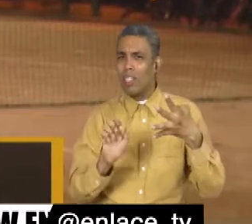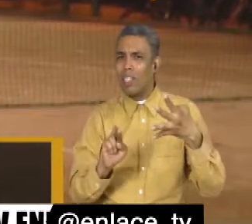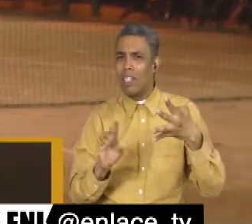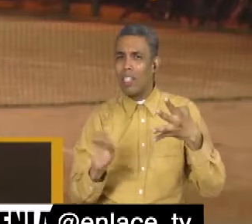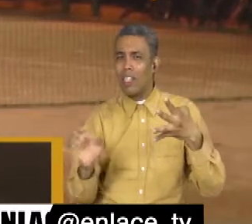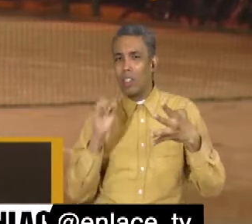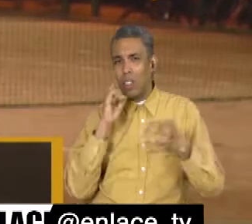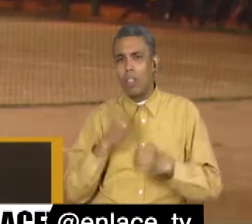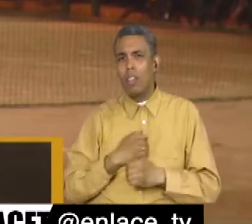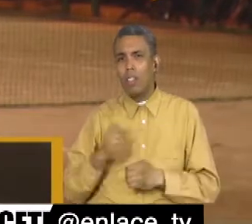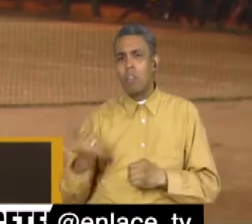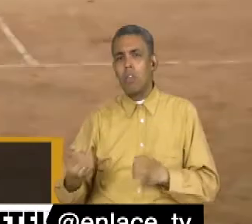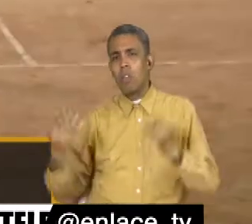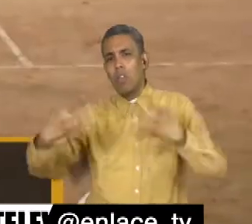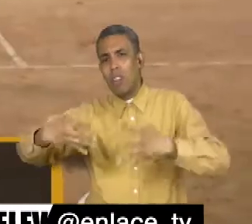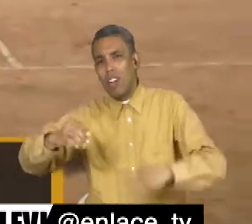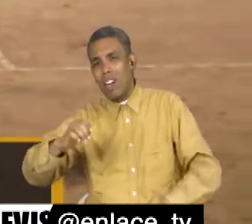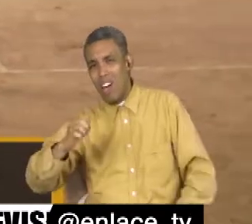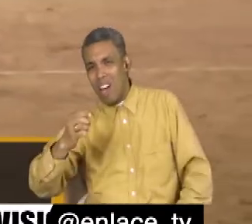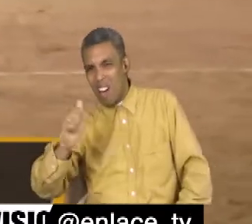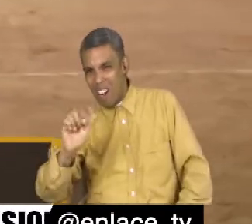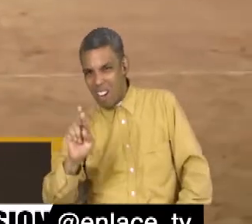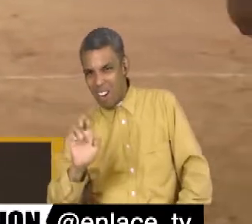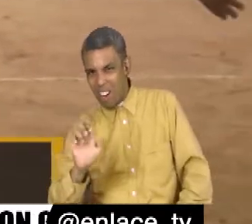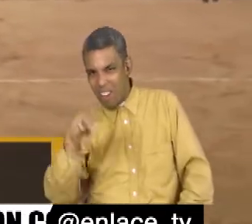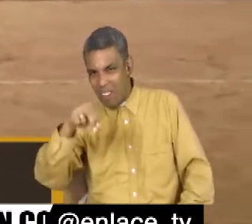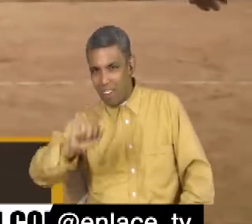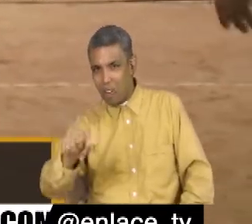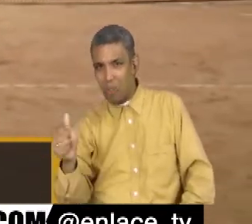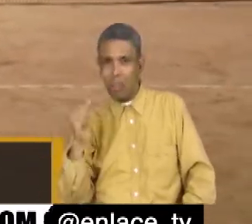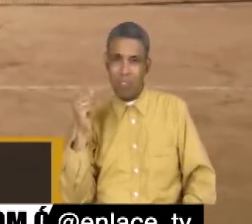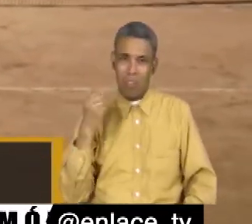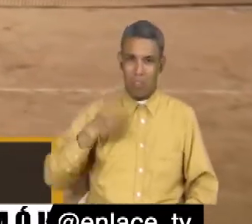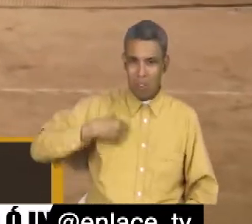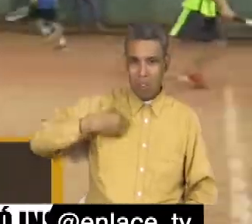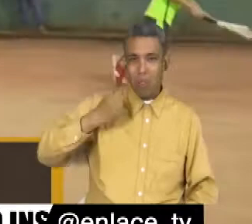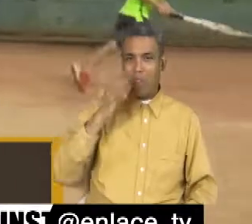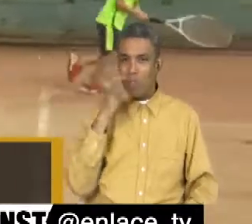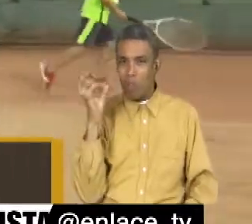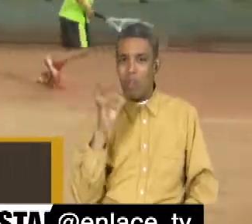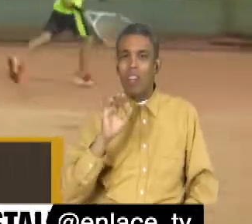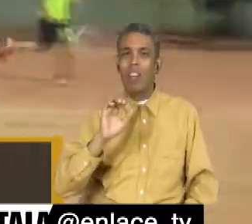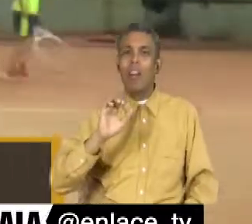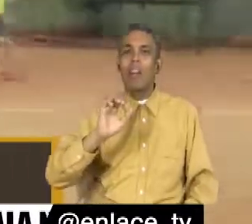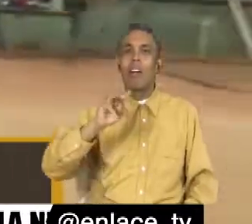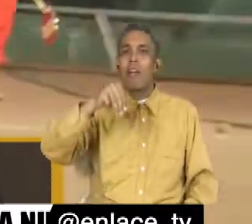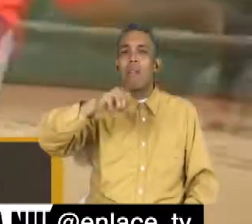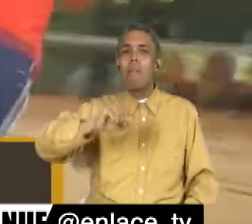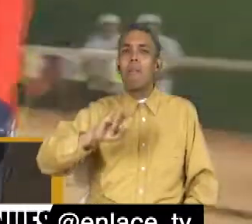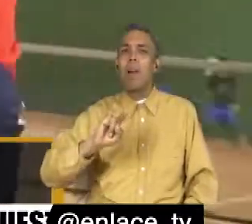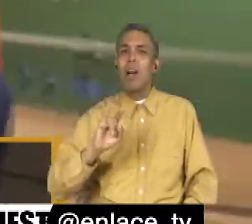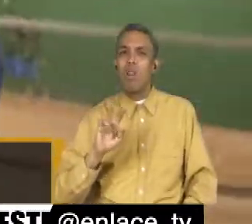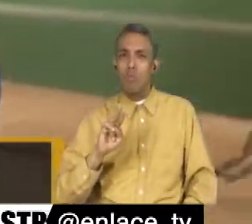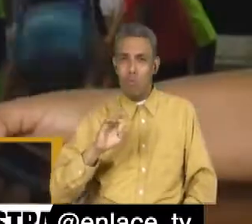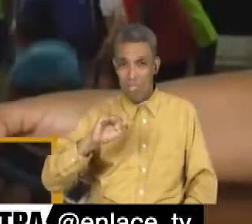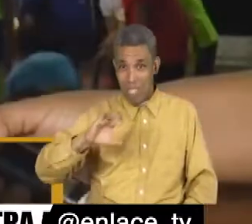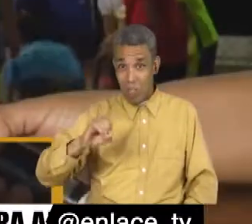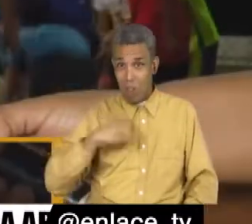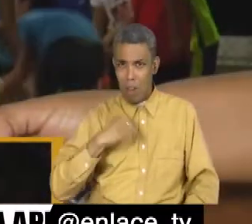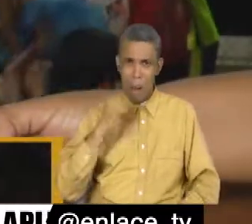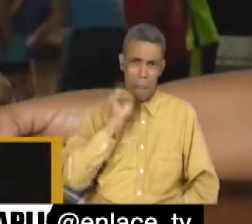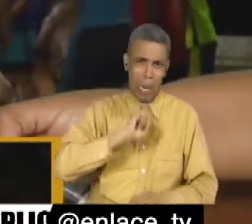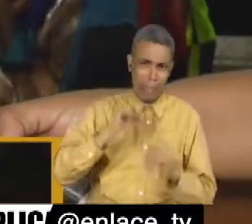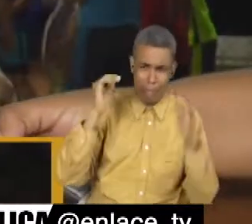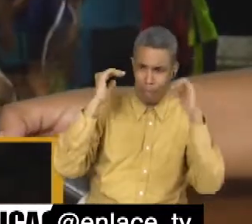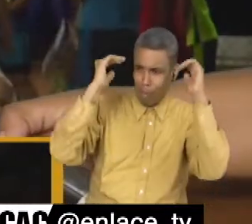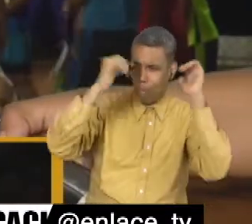Arana y Mauricio Martínez. El club se destacó en las diferentes categorías que participaron de este festival, dejando muy en alto el nombre de Barranca Bermeja.